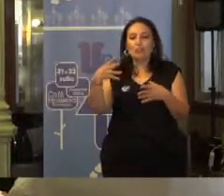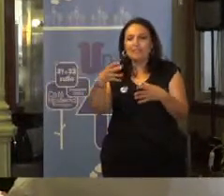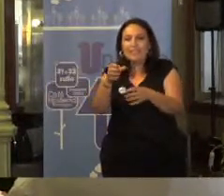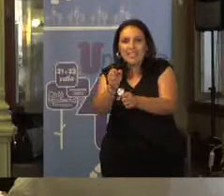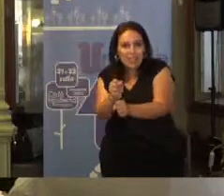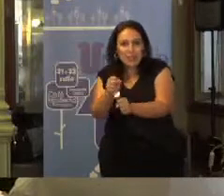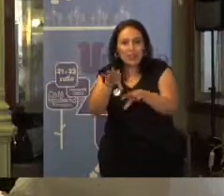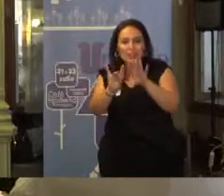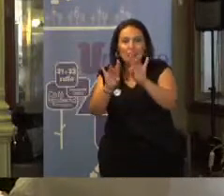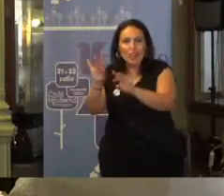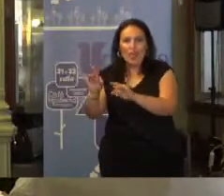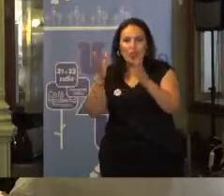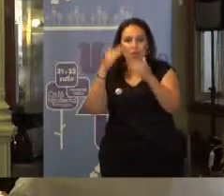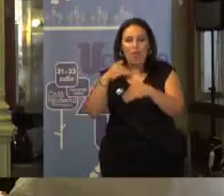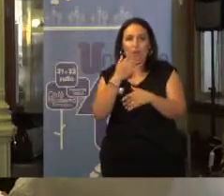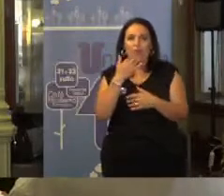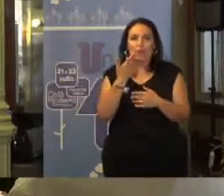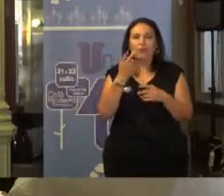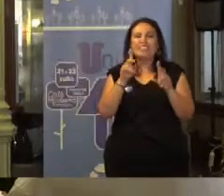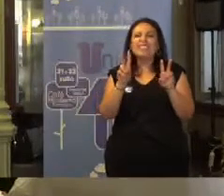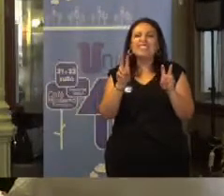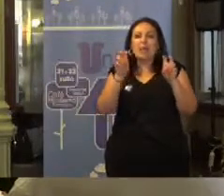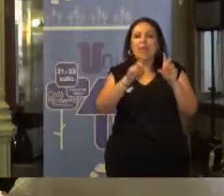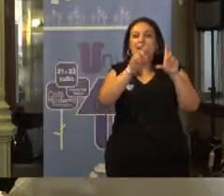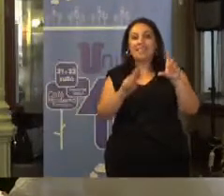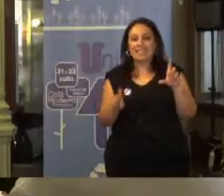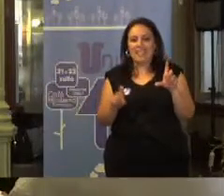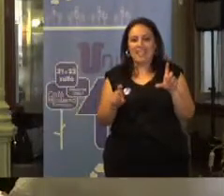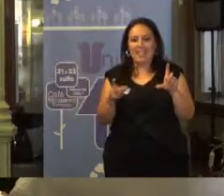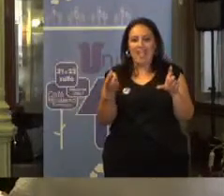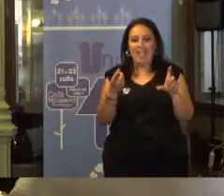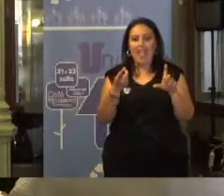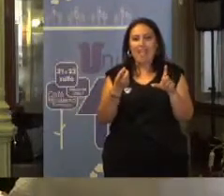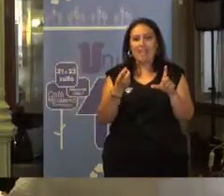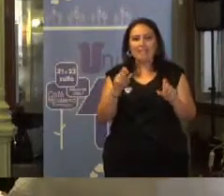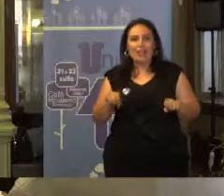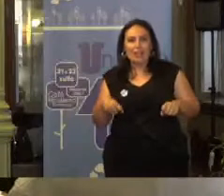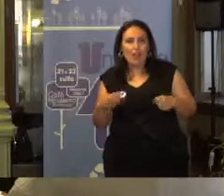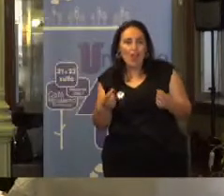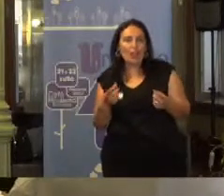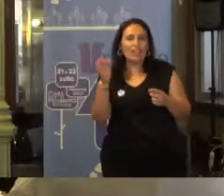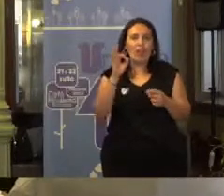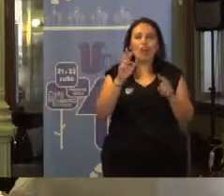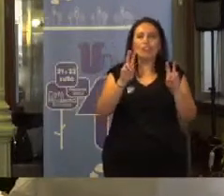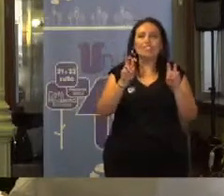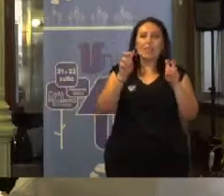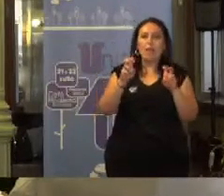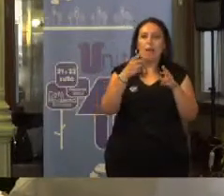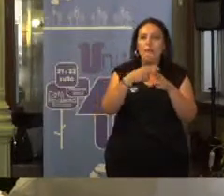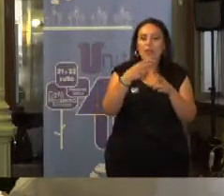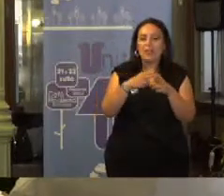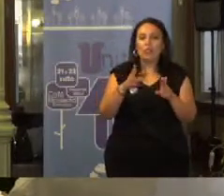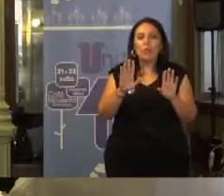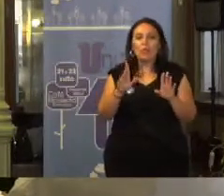individual. Imaginade pois a crise ecolóxica, por exemplo, ou o desastre xeopolítico ou a crise económica, pero que pensando en común, pois